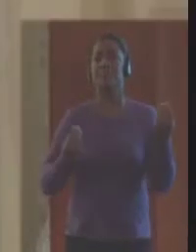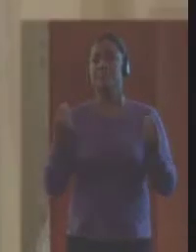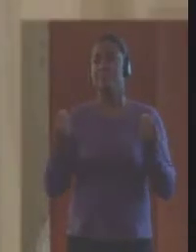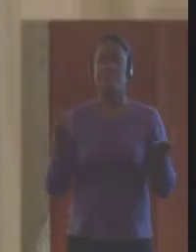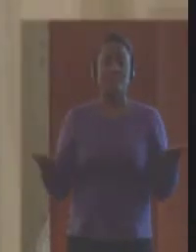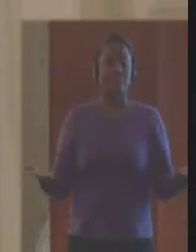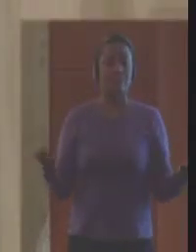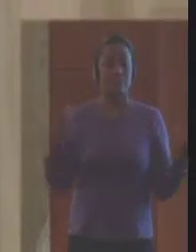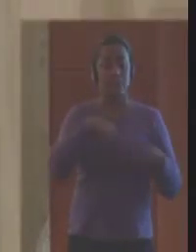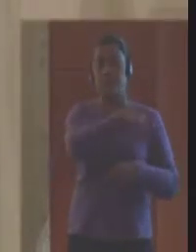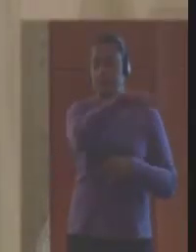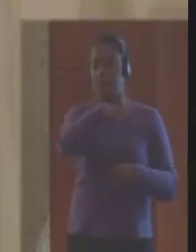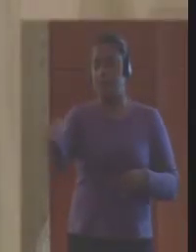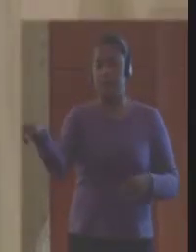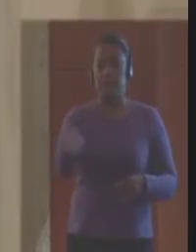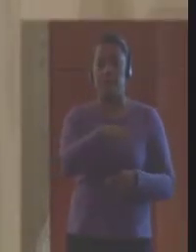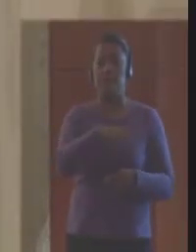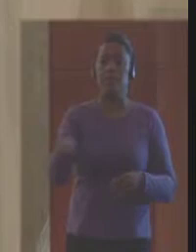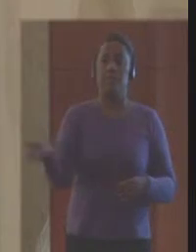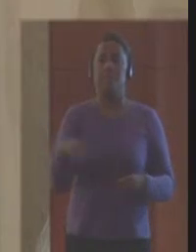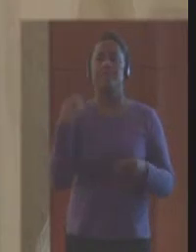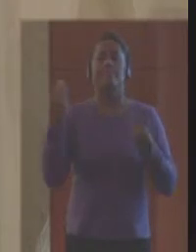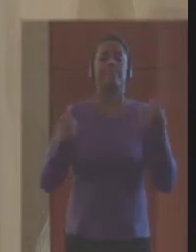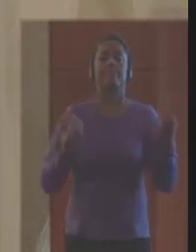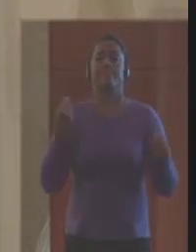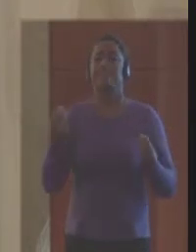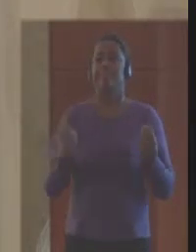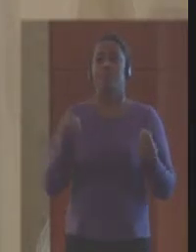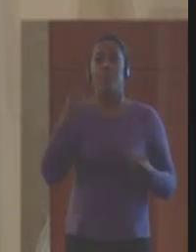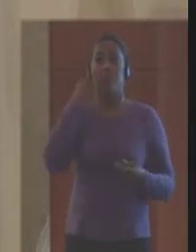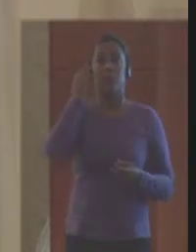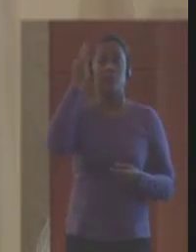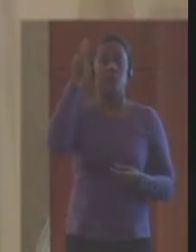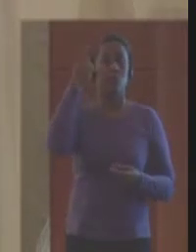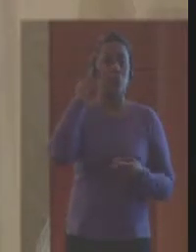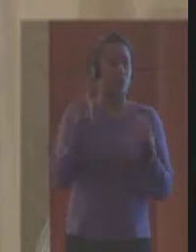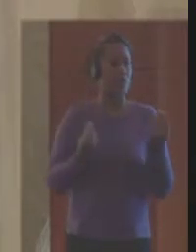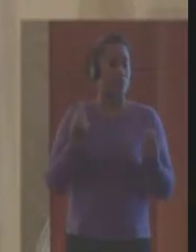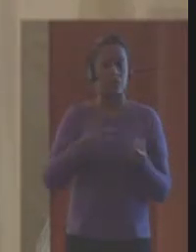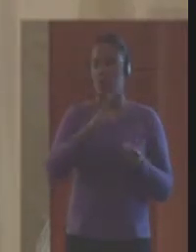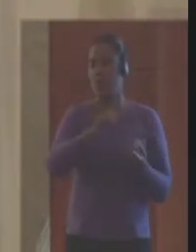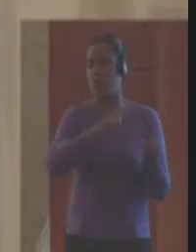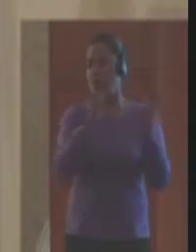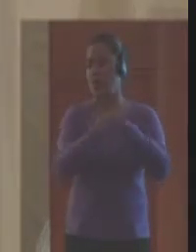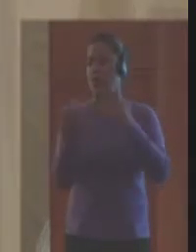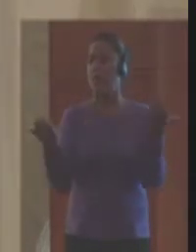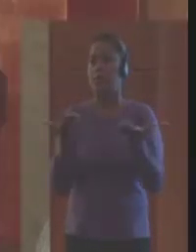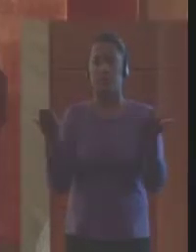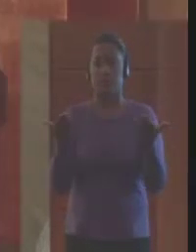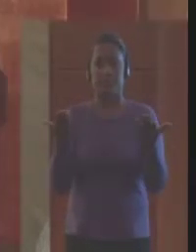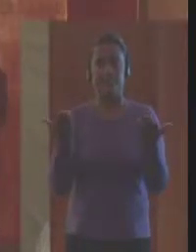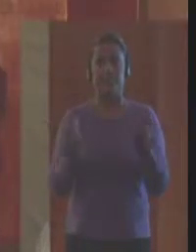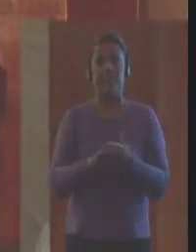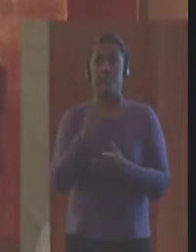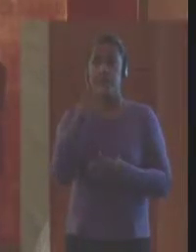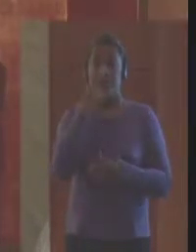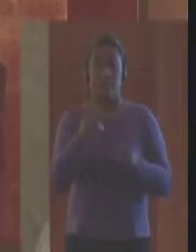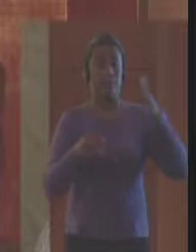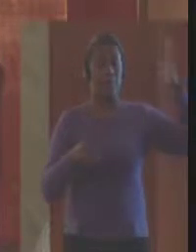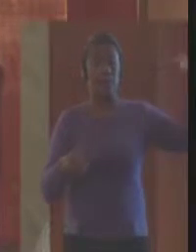continuación de esas circunstancias que van a ser adversas hacia el futuro. Acá vemos que efectivamente en el mapa de la